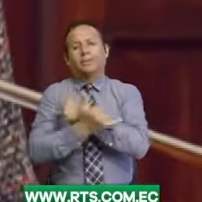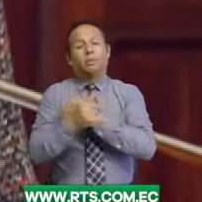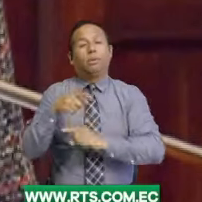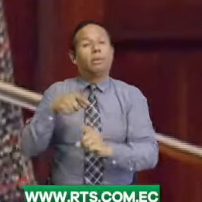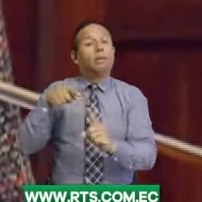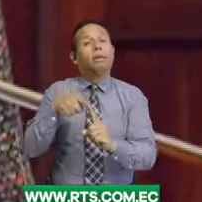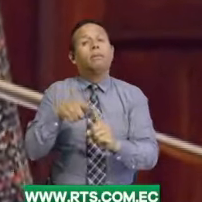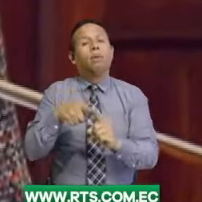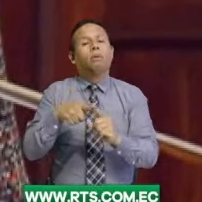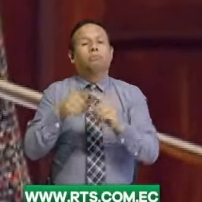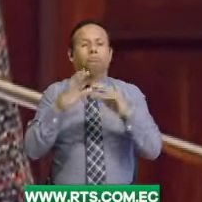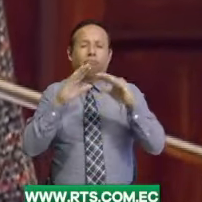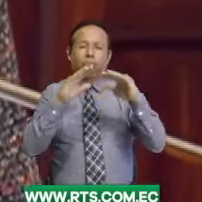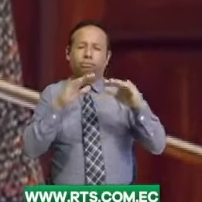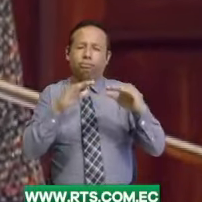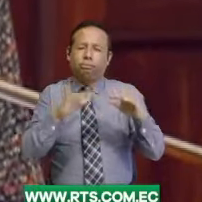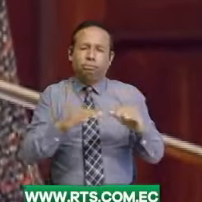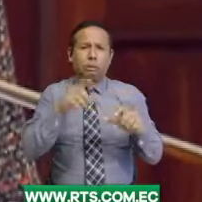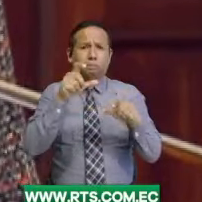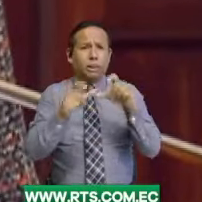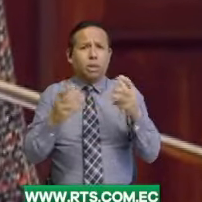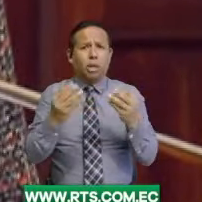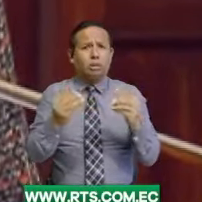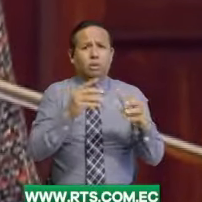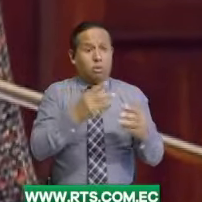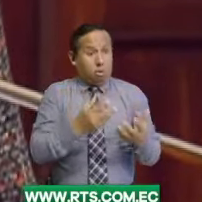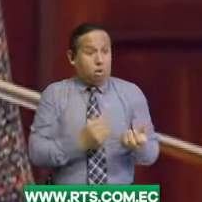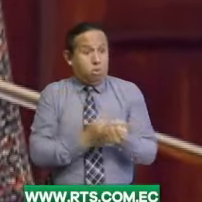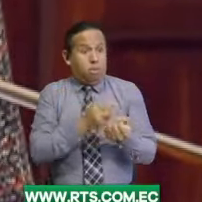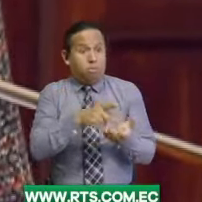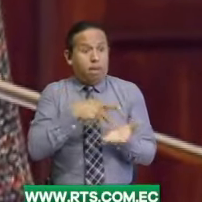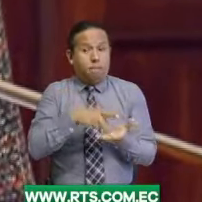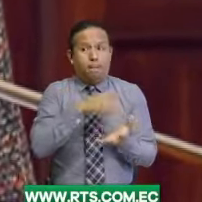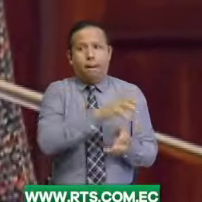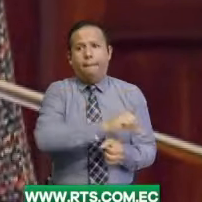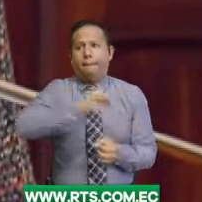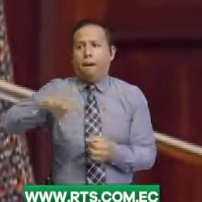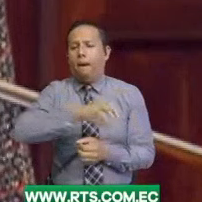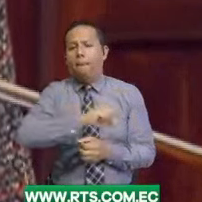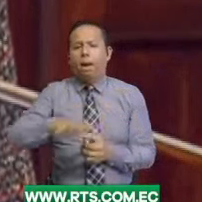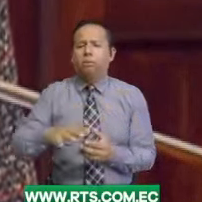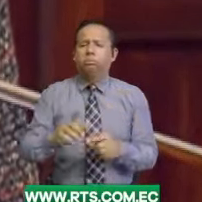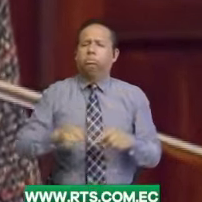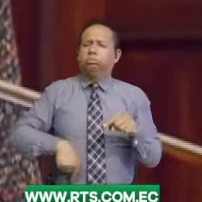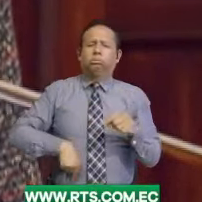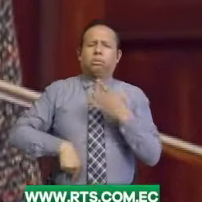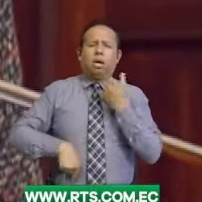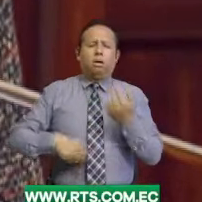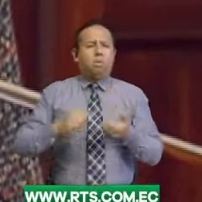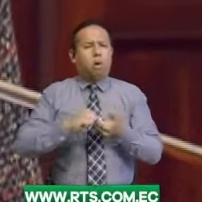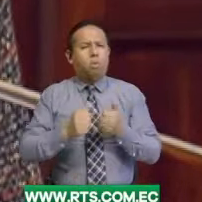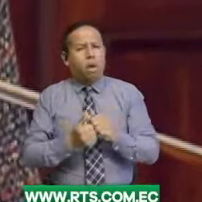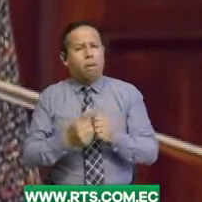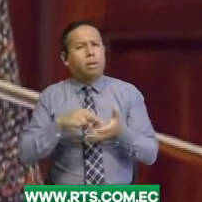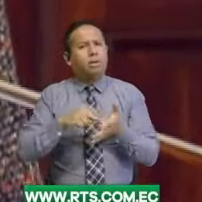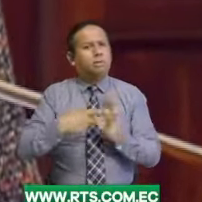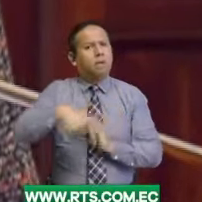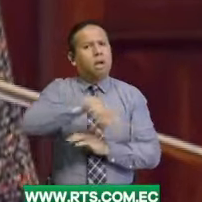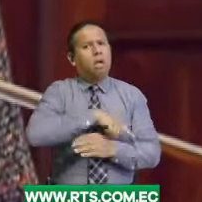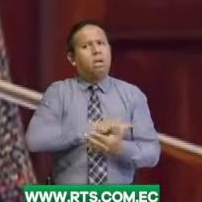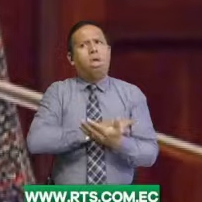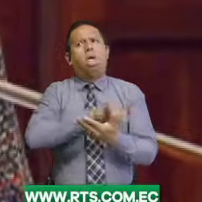de mitigar la trata de personas y la migración irregular, problemáticas que impiden el pleno goce